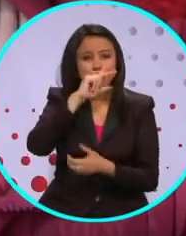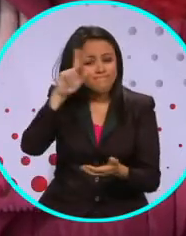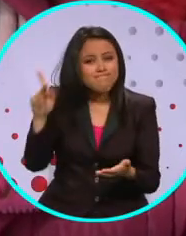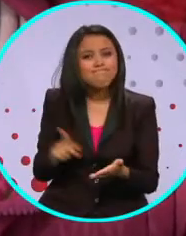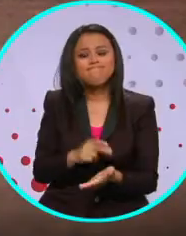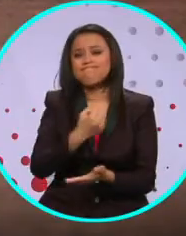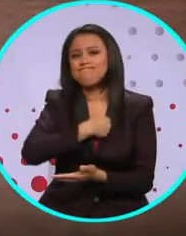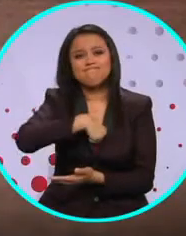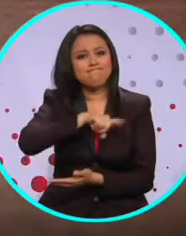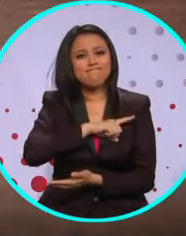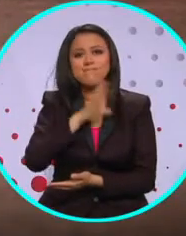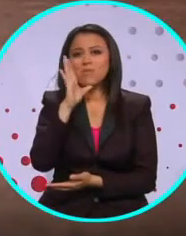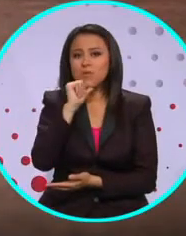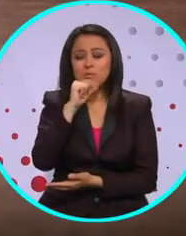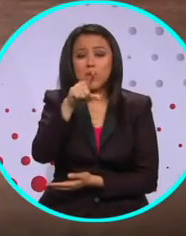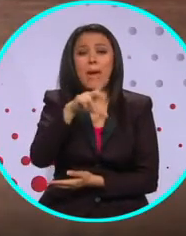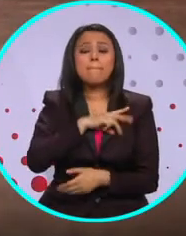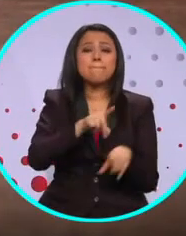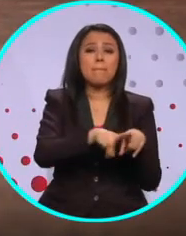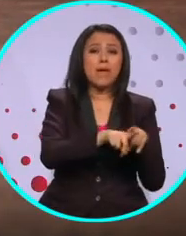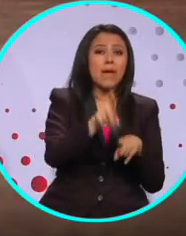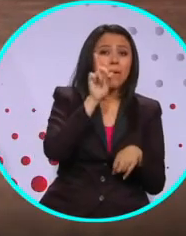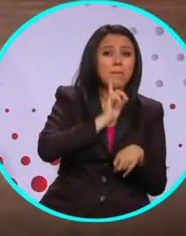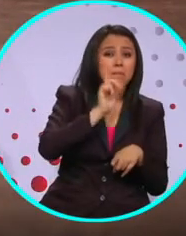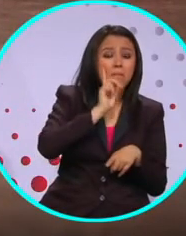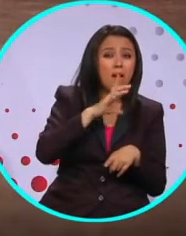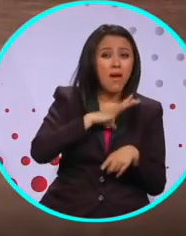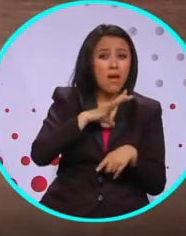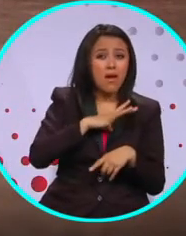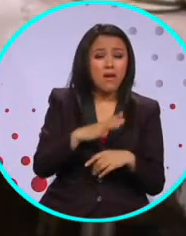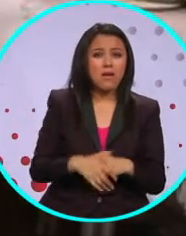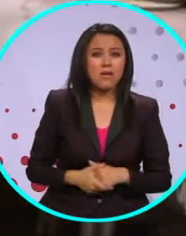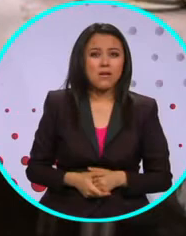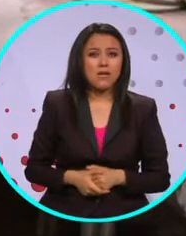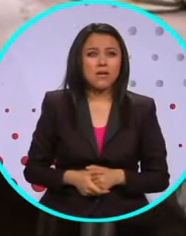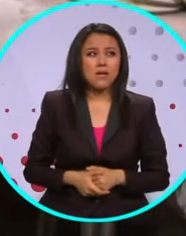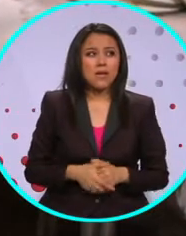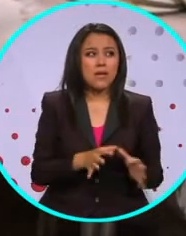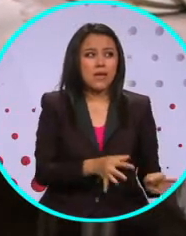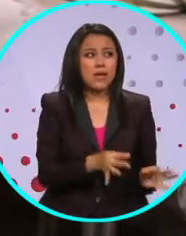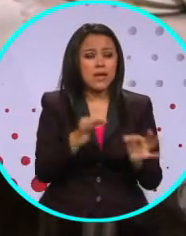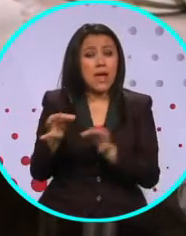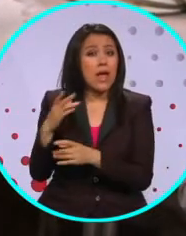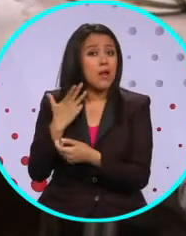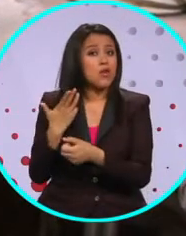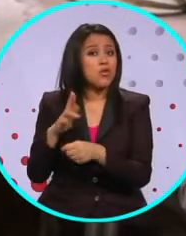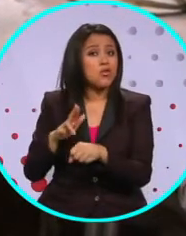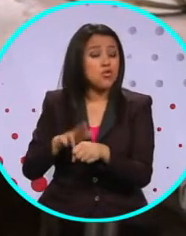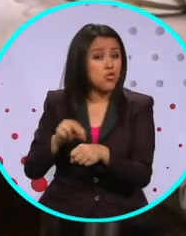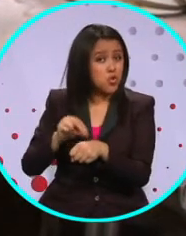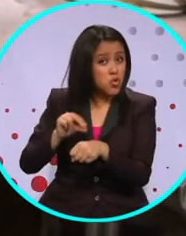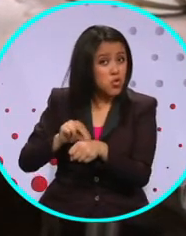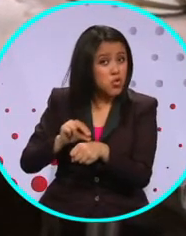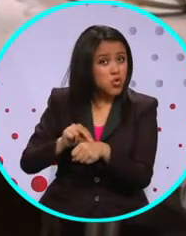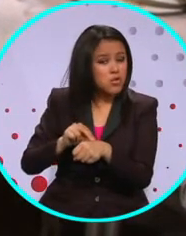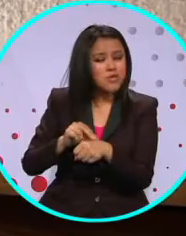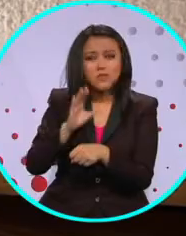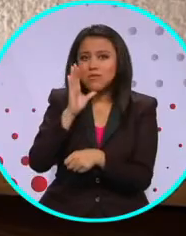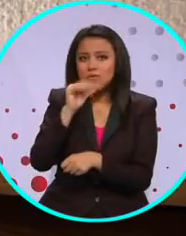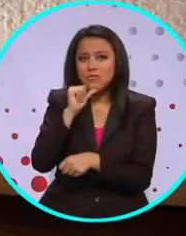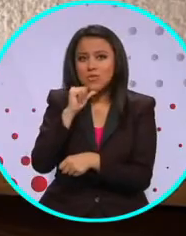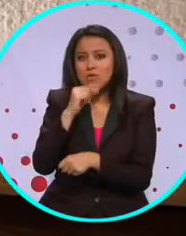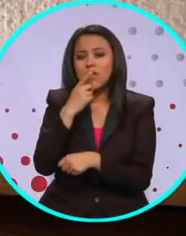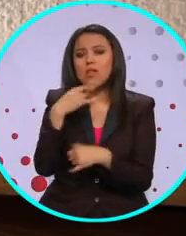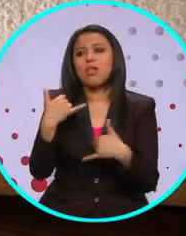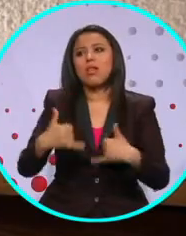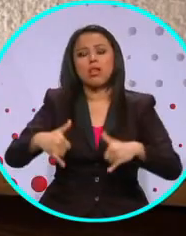su salud. Mi hermana le dio un derrame y cuando la llevo al doctor, pues yo no puedo, porque está muy